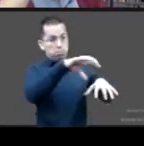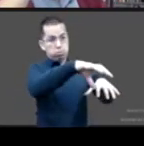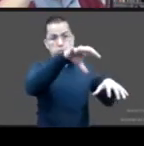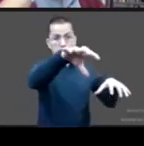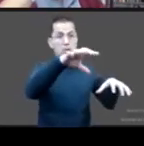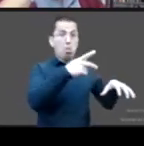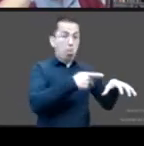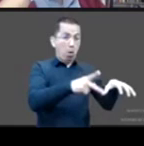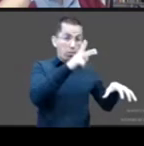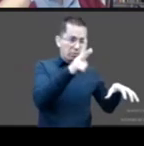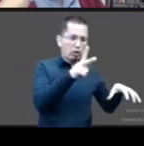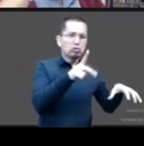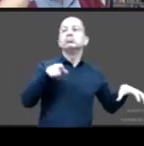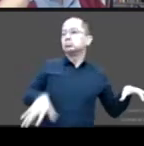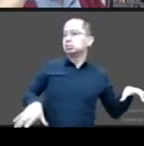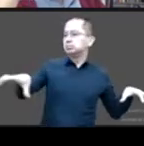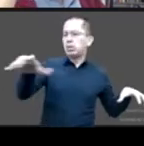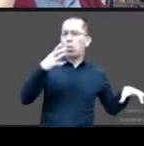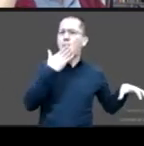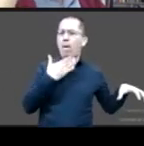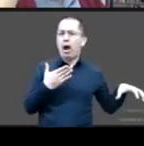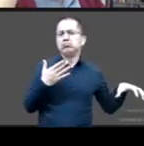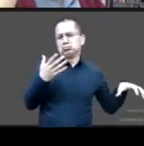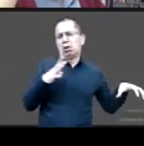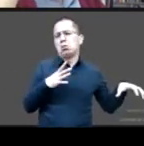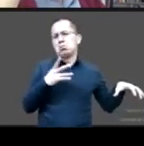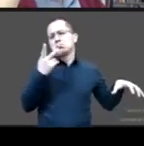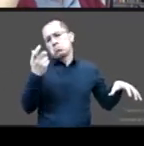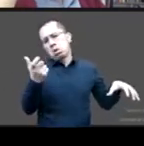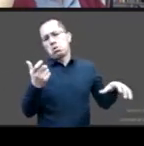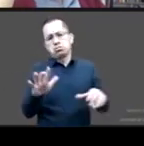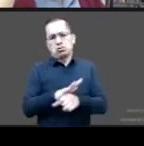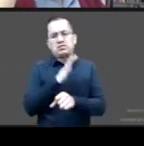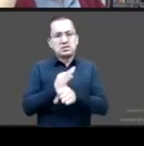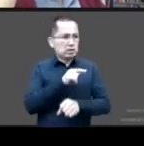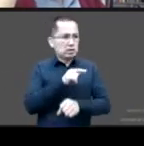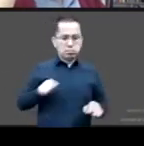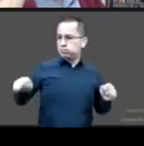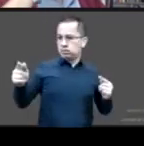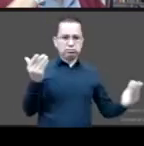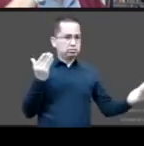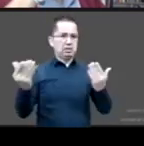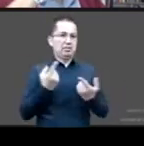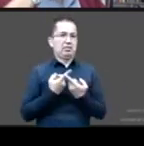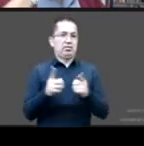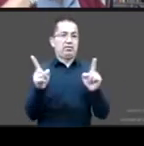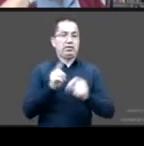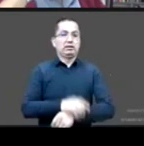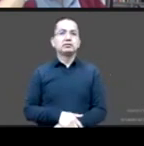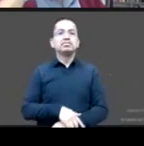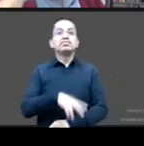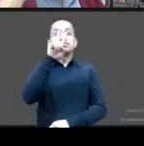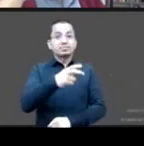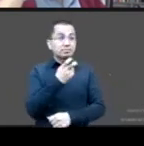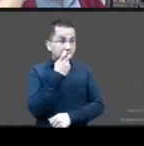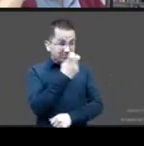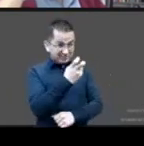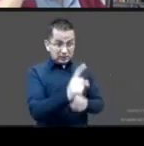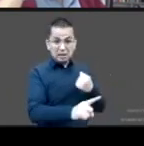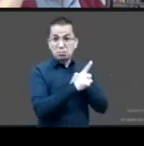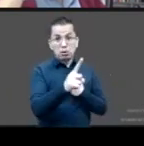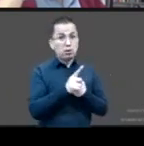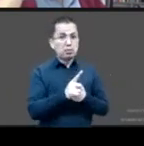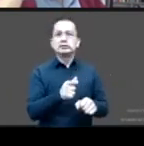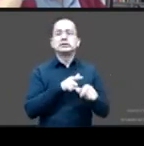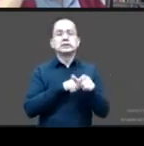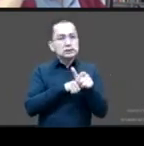es una pena es una sangría permanente este problema no se detiene porque cada